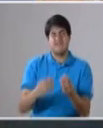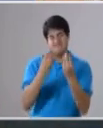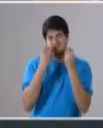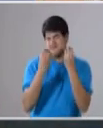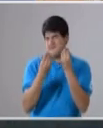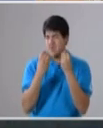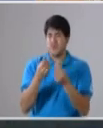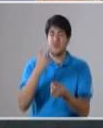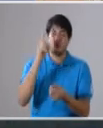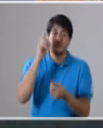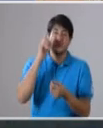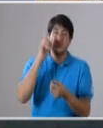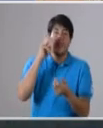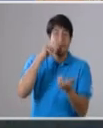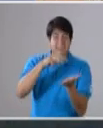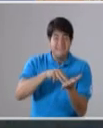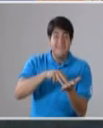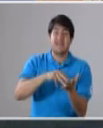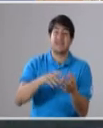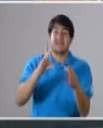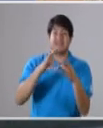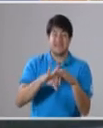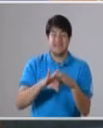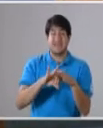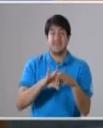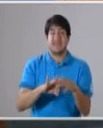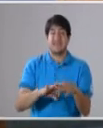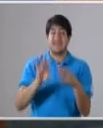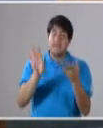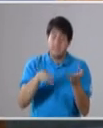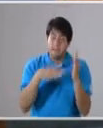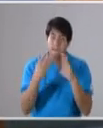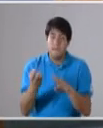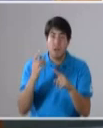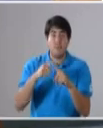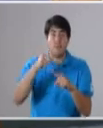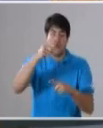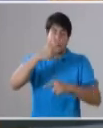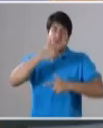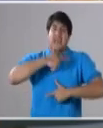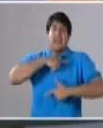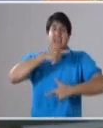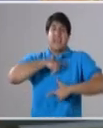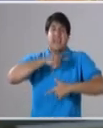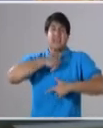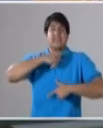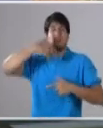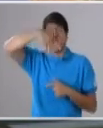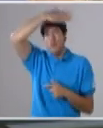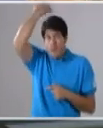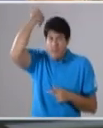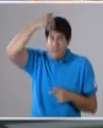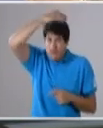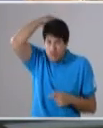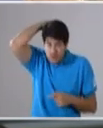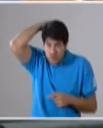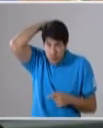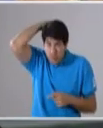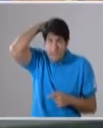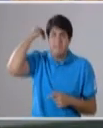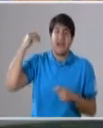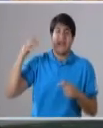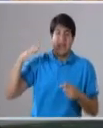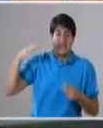por el mismo ejército, por la misma situación de un ejército que sea extremista musulmán, que se